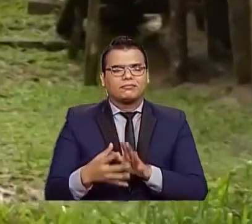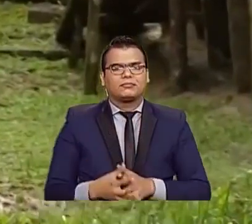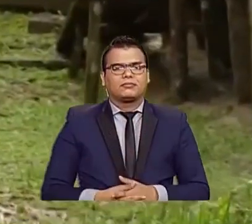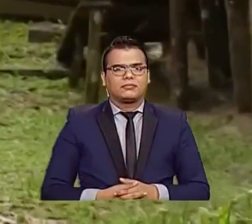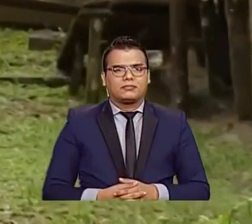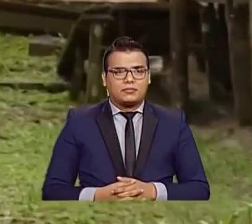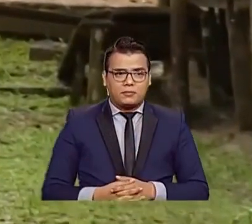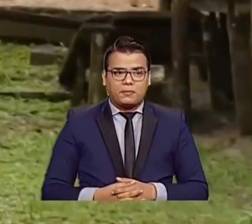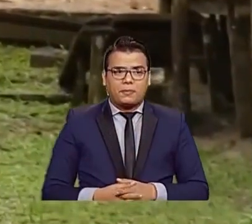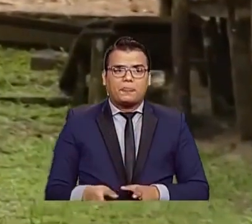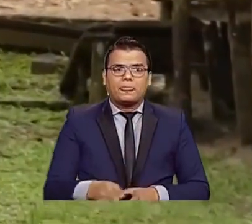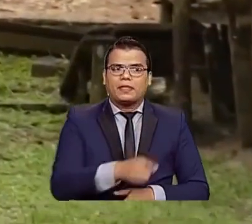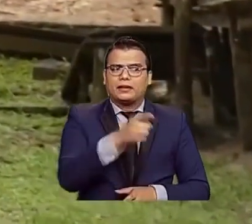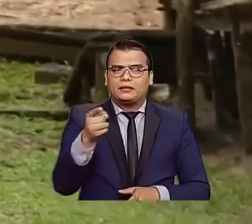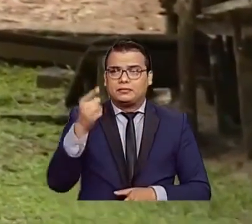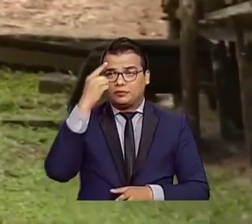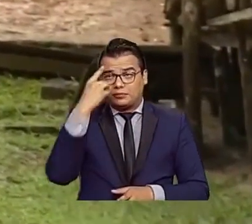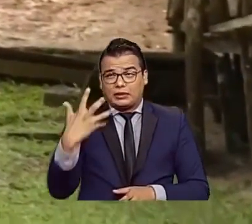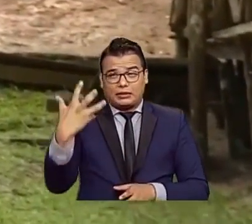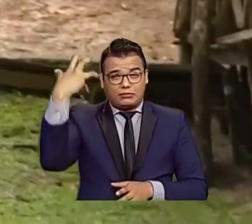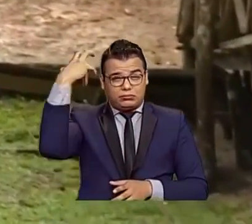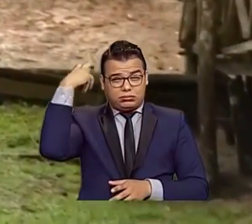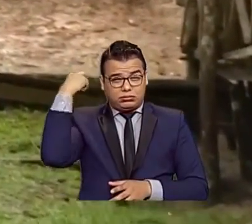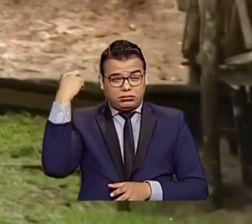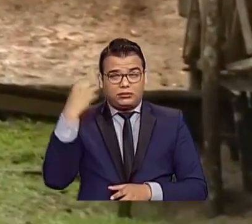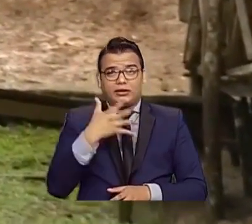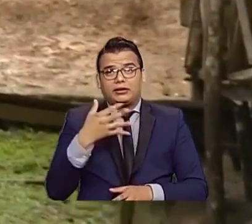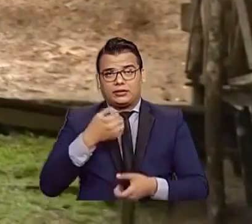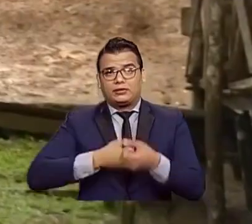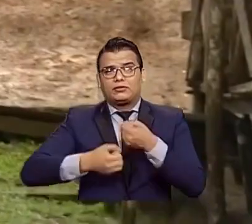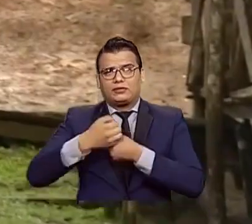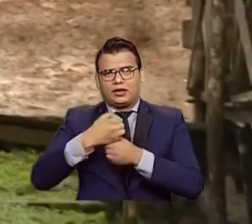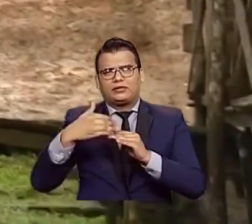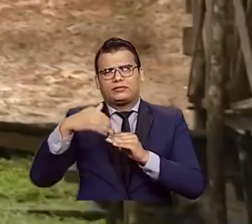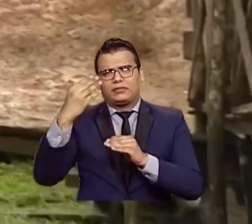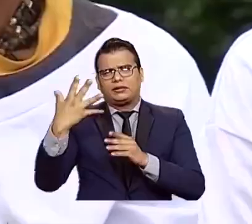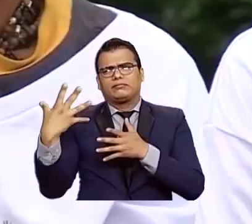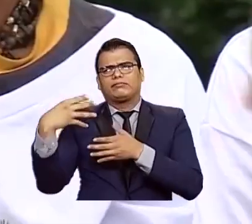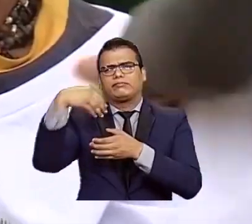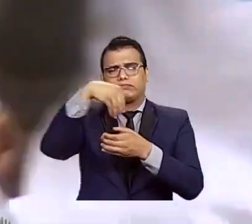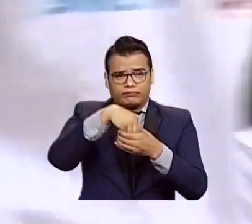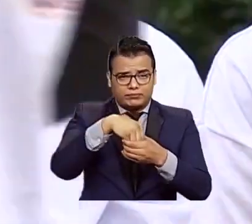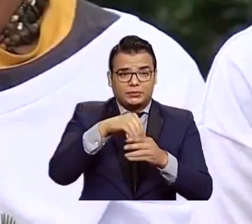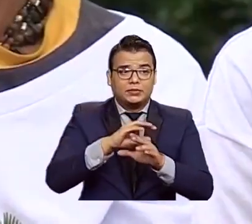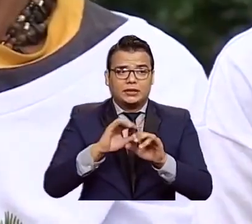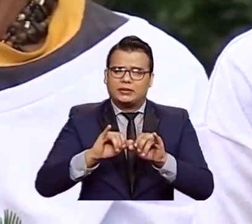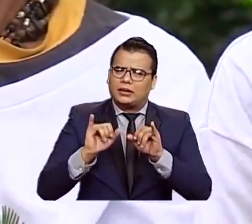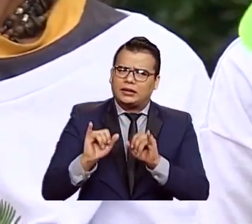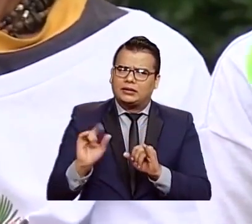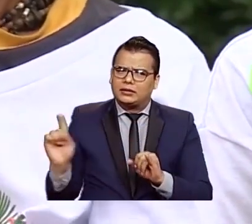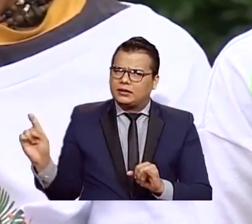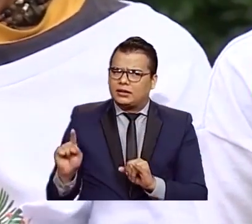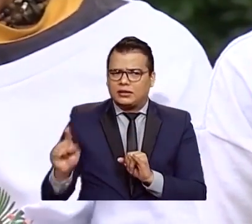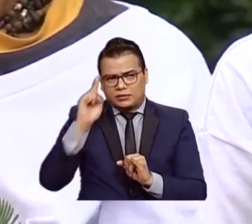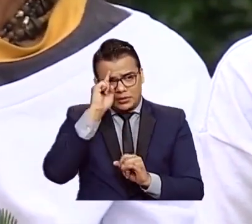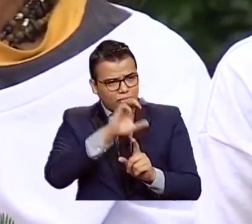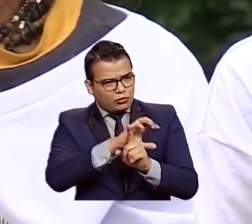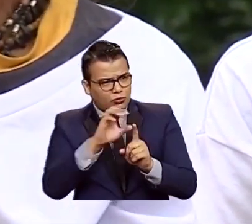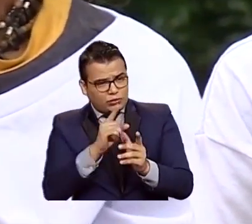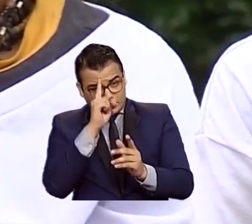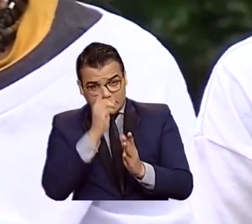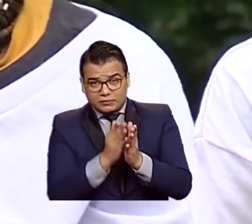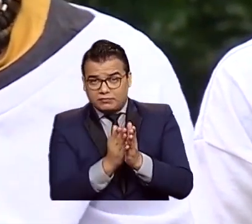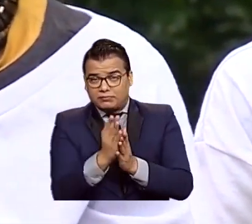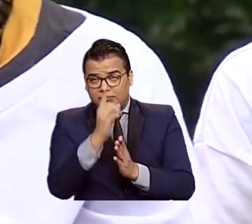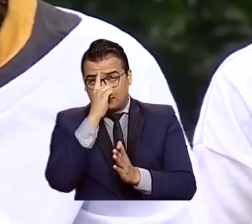La historia de un pueblo que llegó desde la colonia, es decir, hace más de 500 años al Amazonas, y que se ha mantenido en su arraigo y esencia, escribía